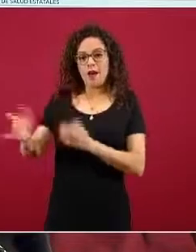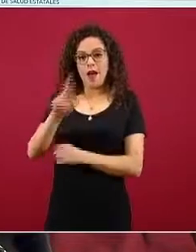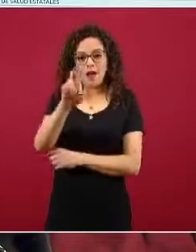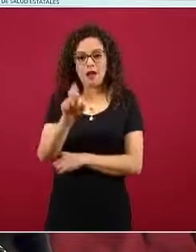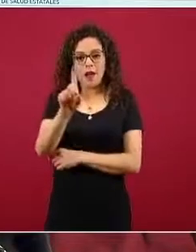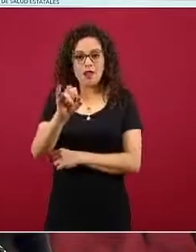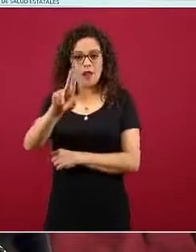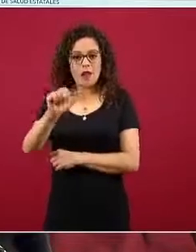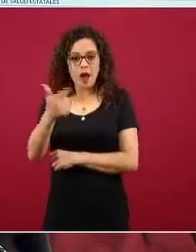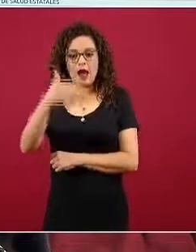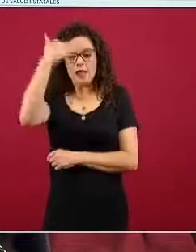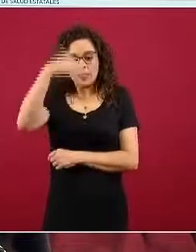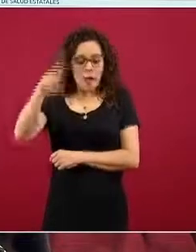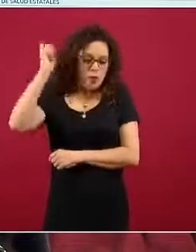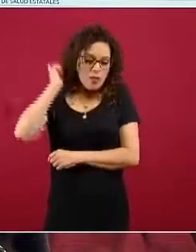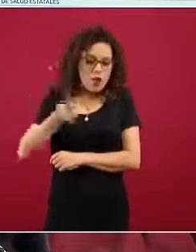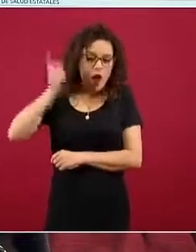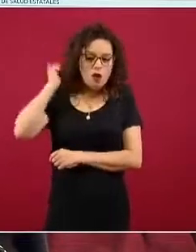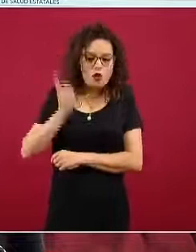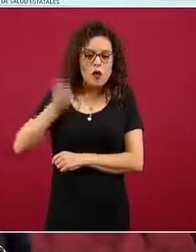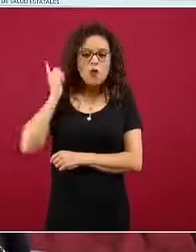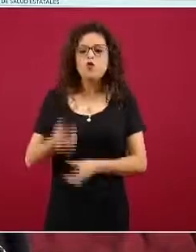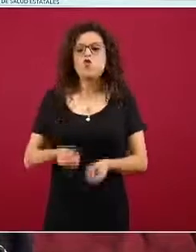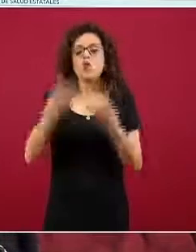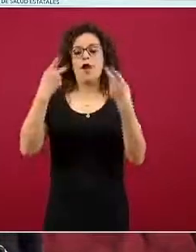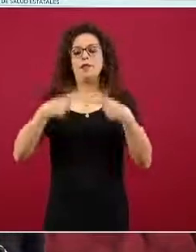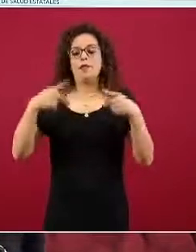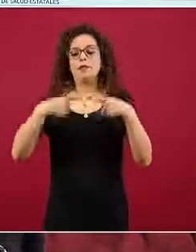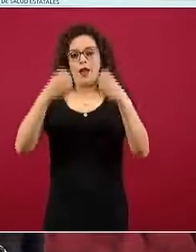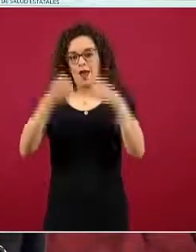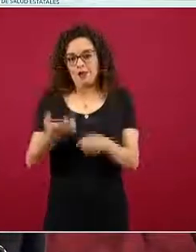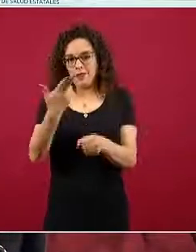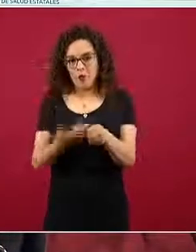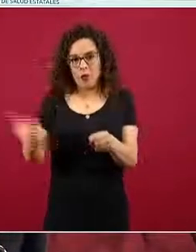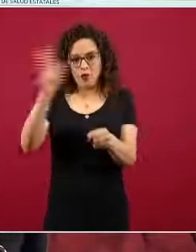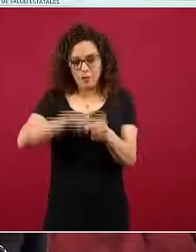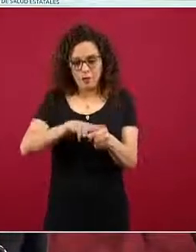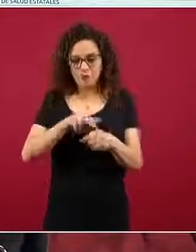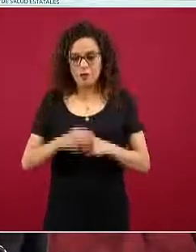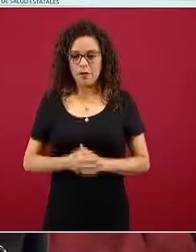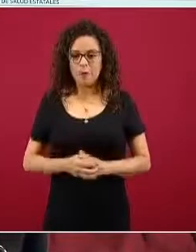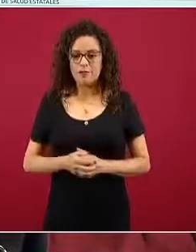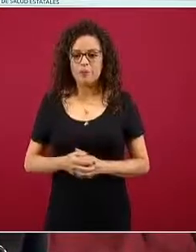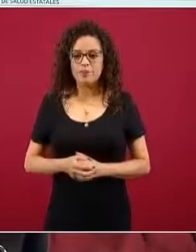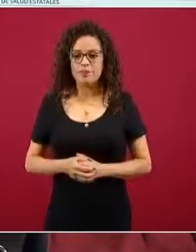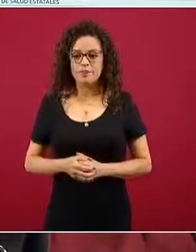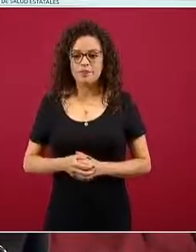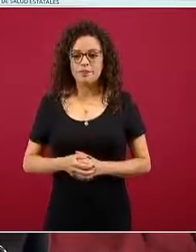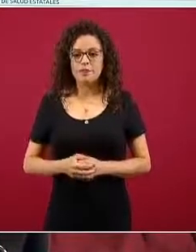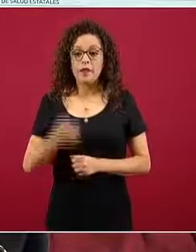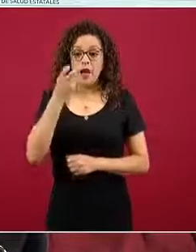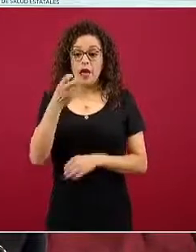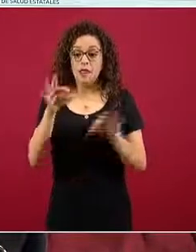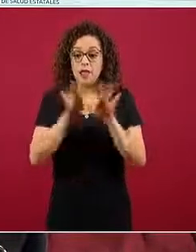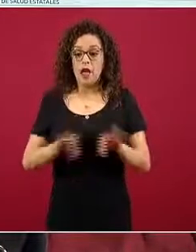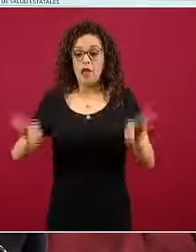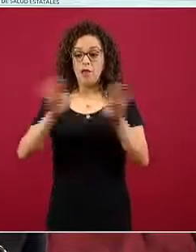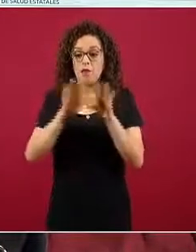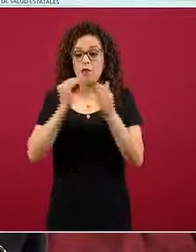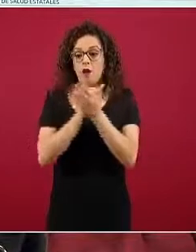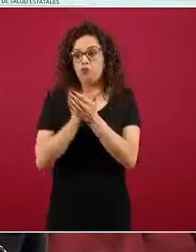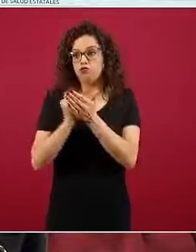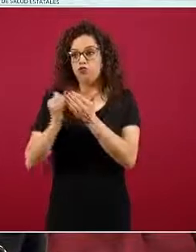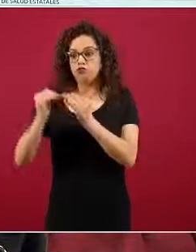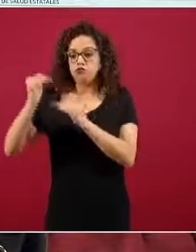cuántas personas en ese día están hospitalizadas, y tuvimos este incremento importante llegando más o menos en las mismas